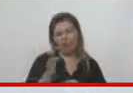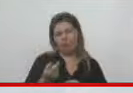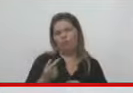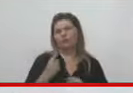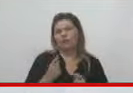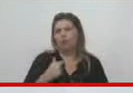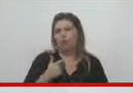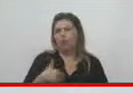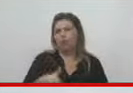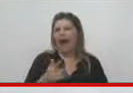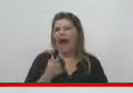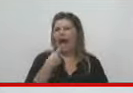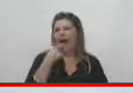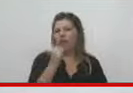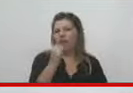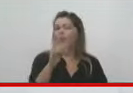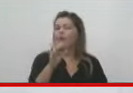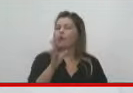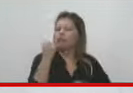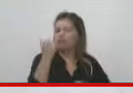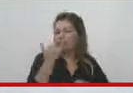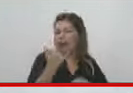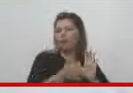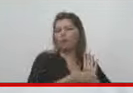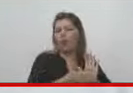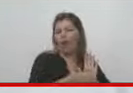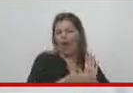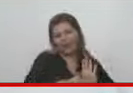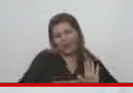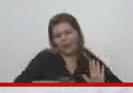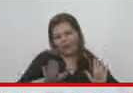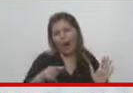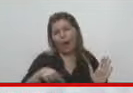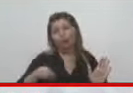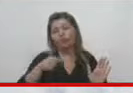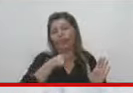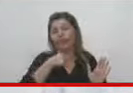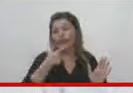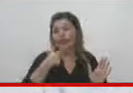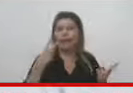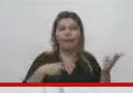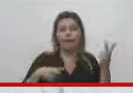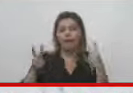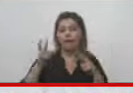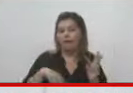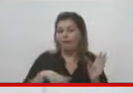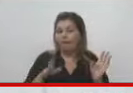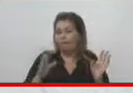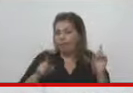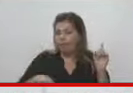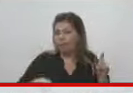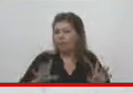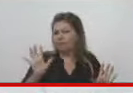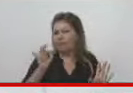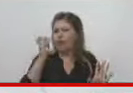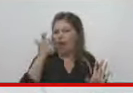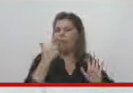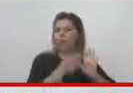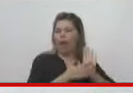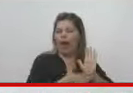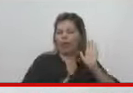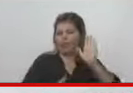pero bueno, traigo la prueba documental. Si quieren fingir demencia, bueno, traigo la prueba documental. Que